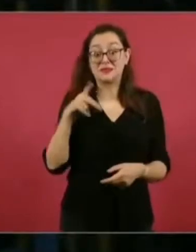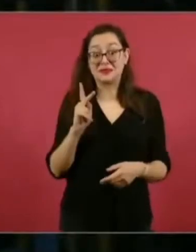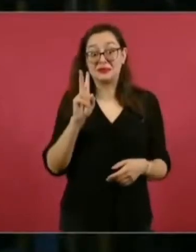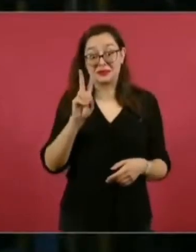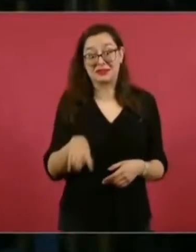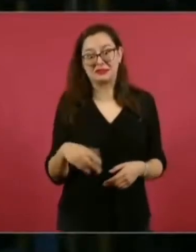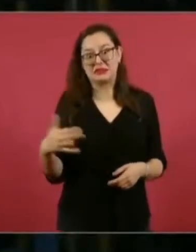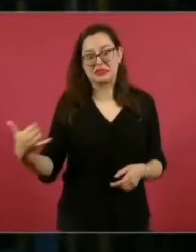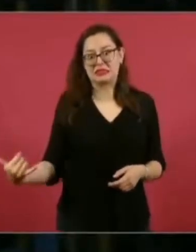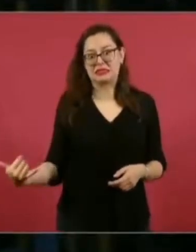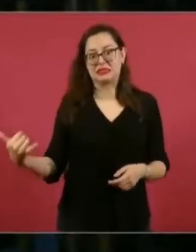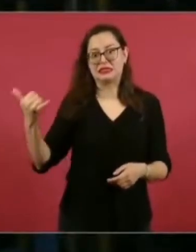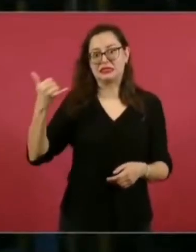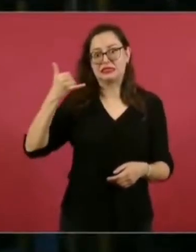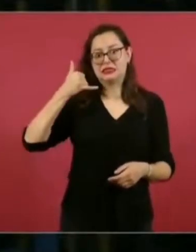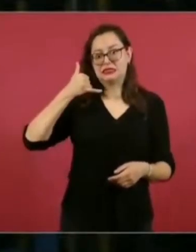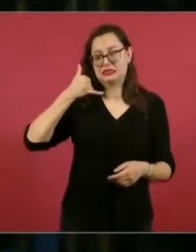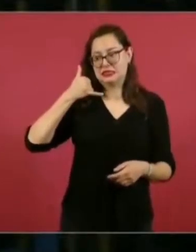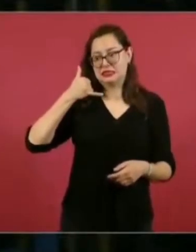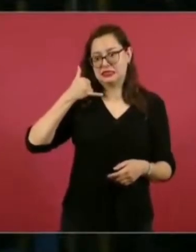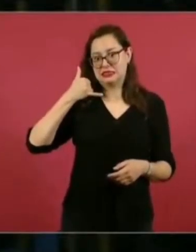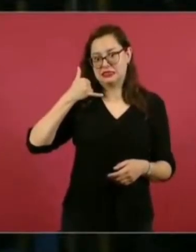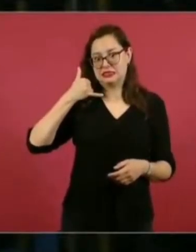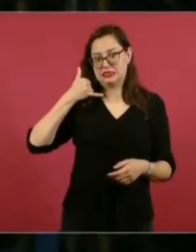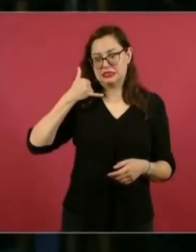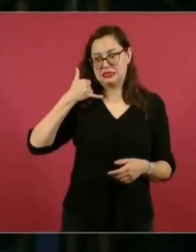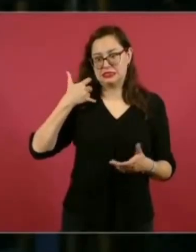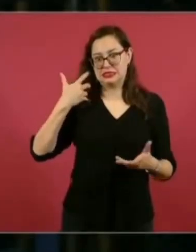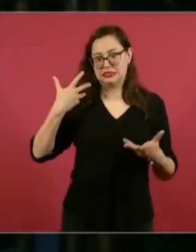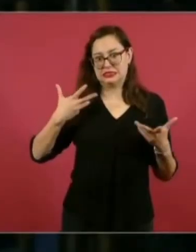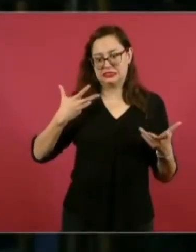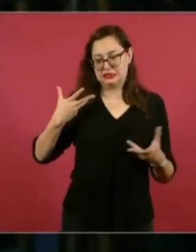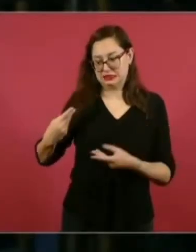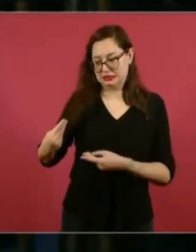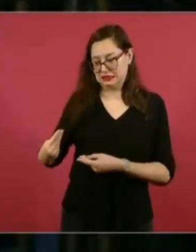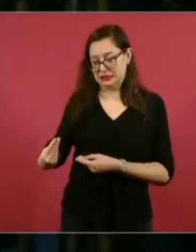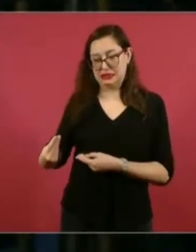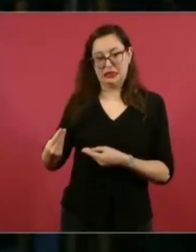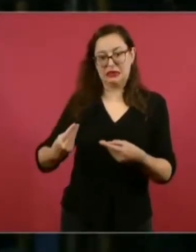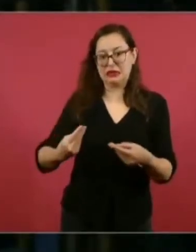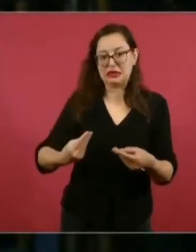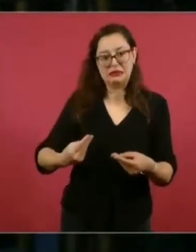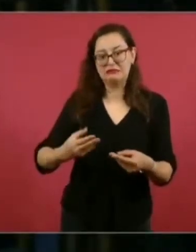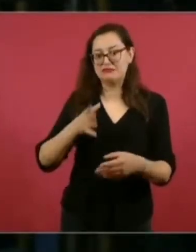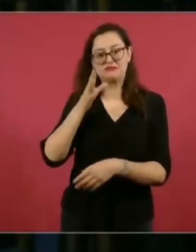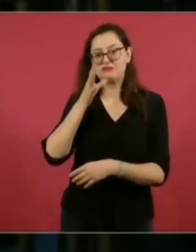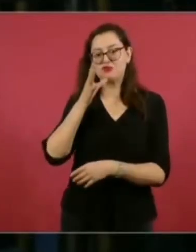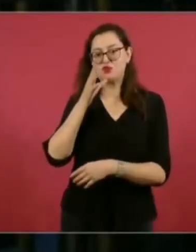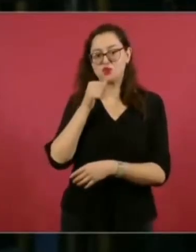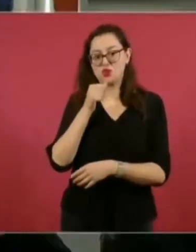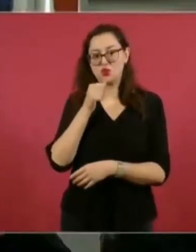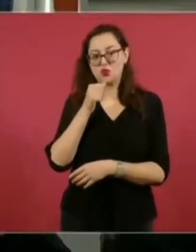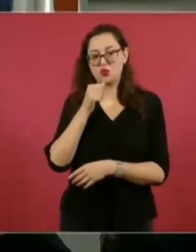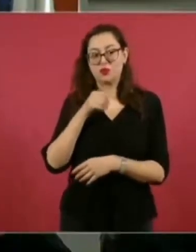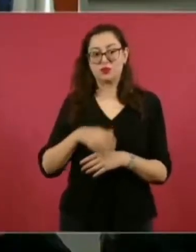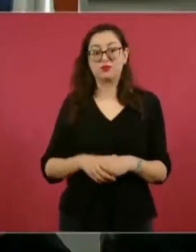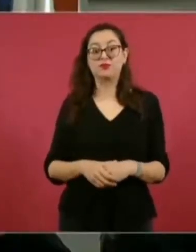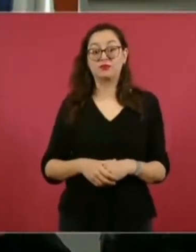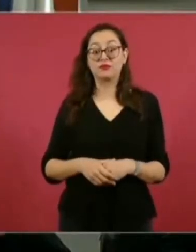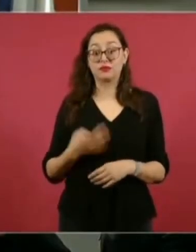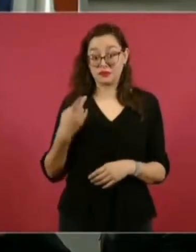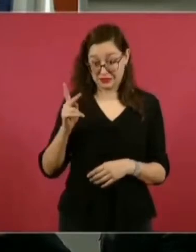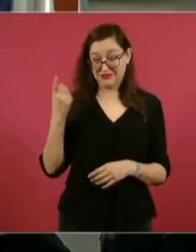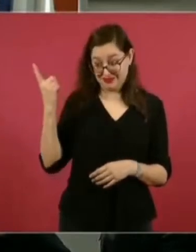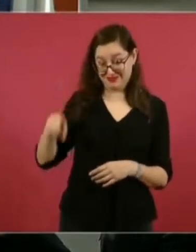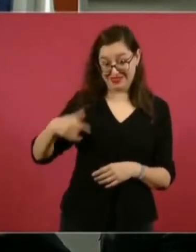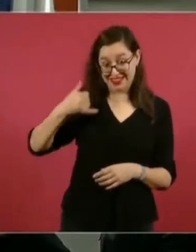esa llamada, se quedó el documento en la mano y ya no se le pudo entregar a usted. Pero sí hubo la llamada. Por supuesto